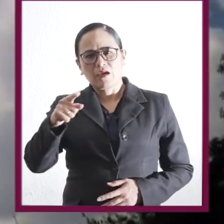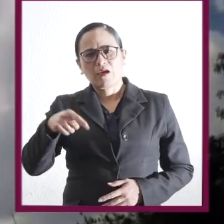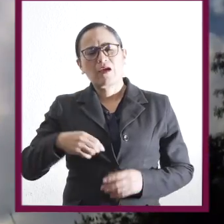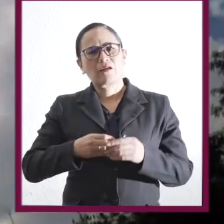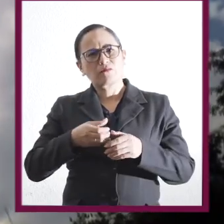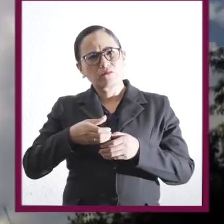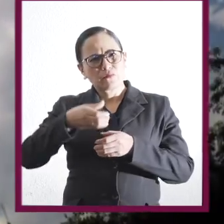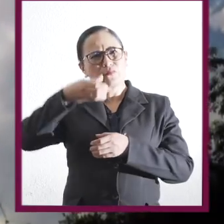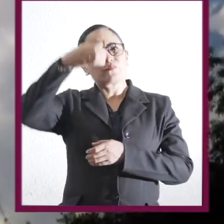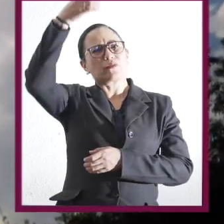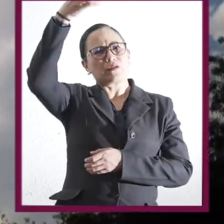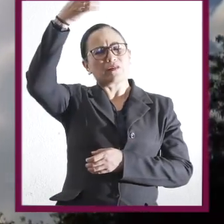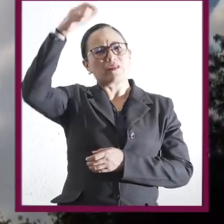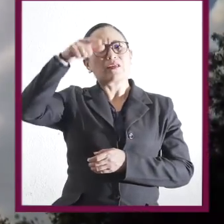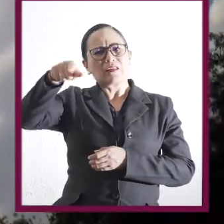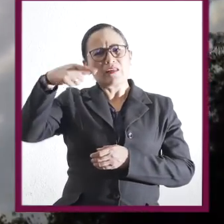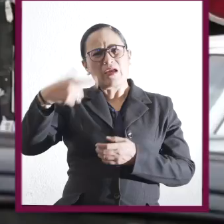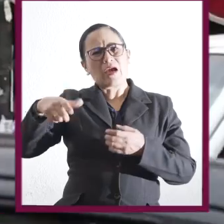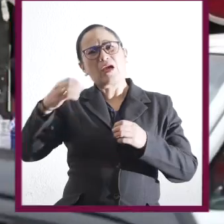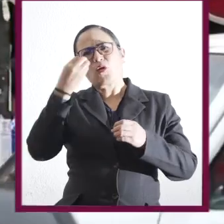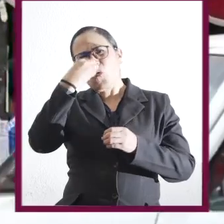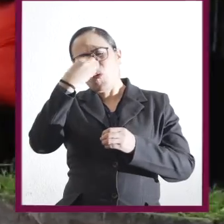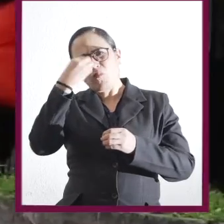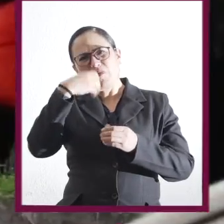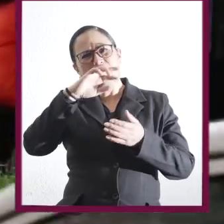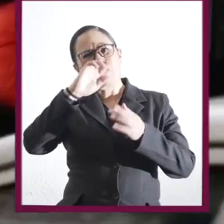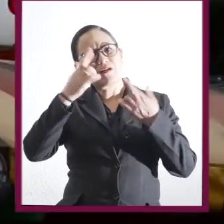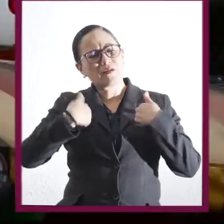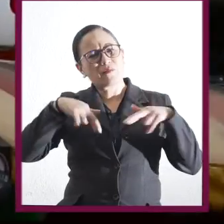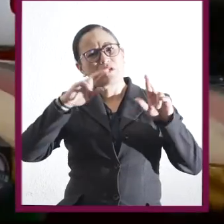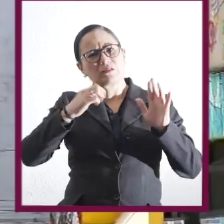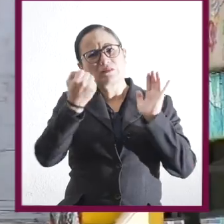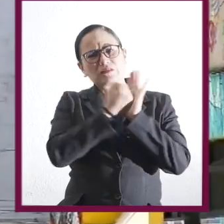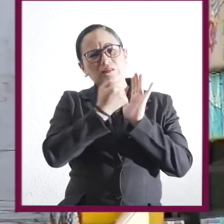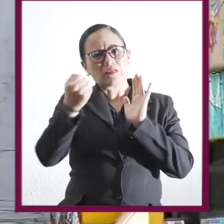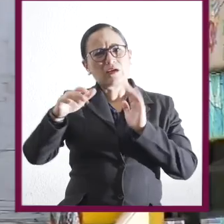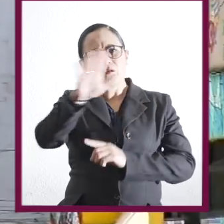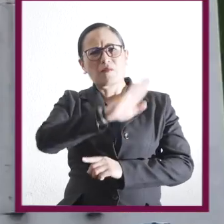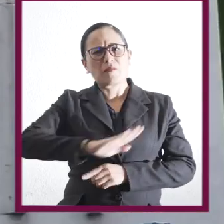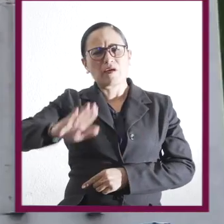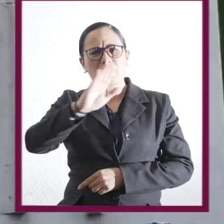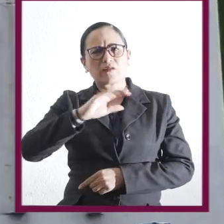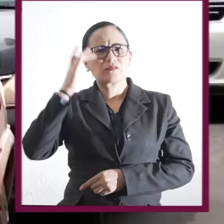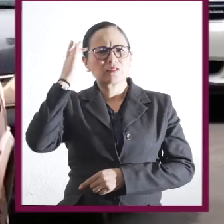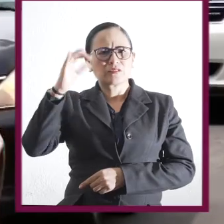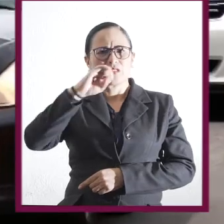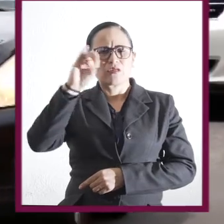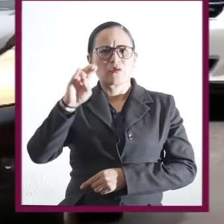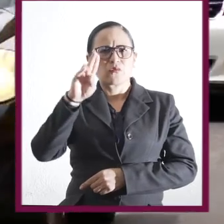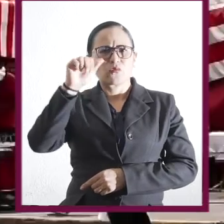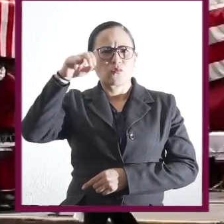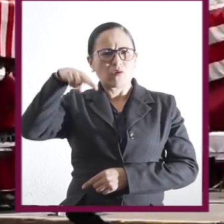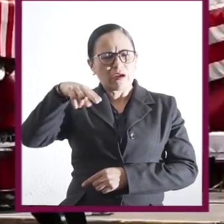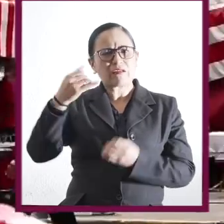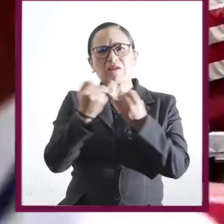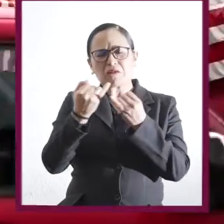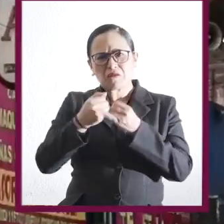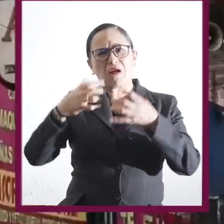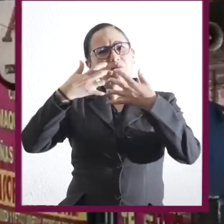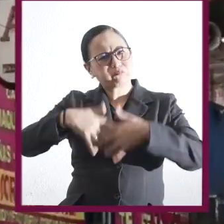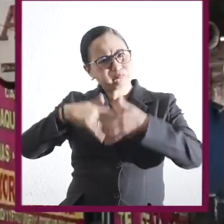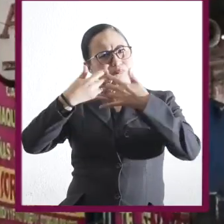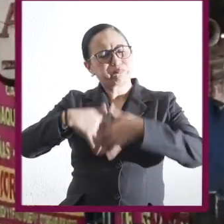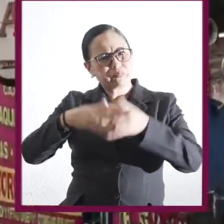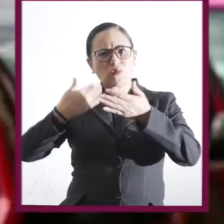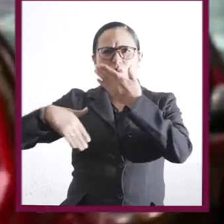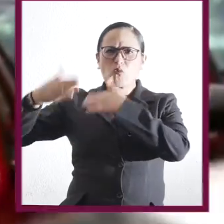La silueta de una enorme antena y un emporio de comidas son los símbolos del barrio de San Juan, cuyo nombre también está ligado a un